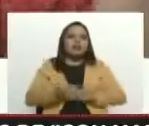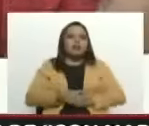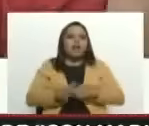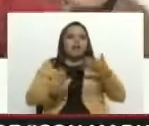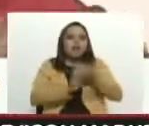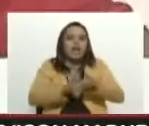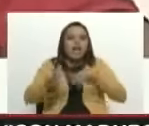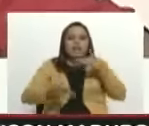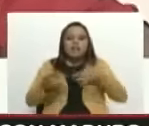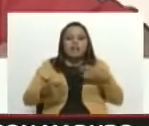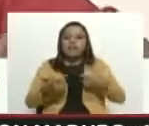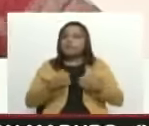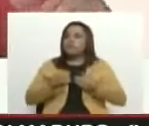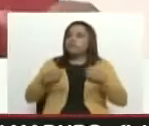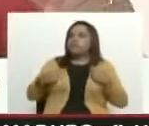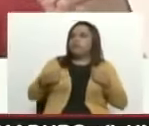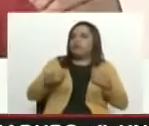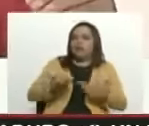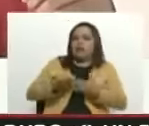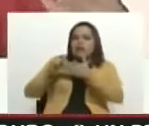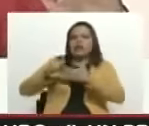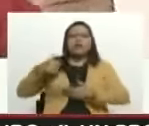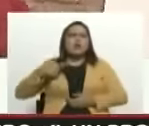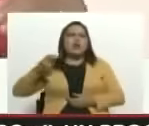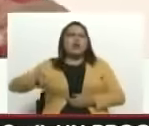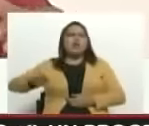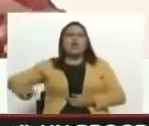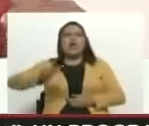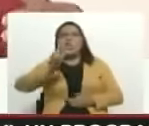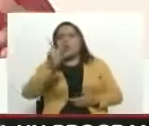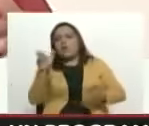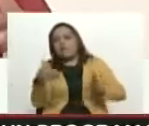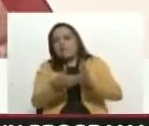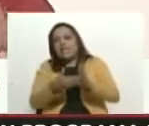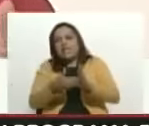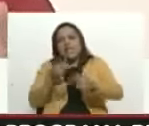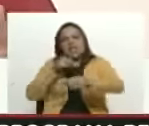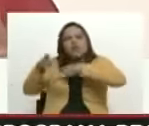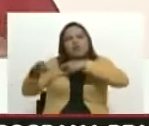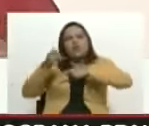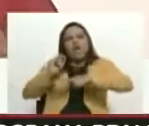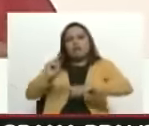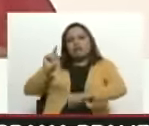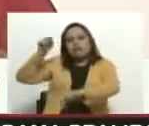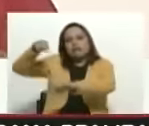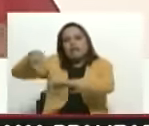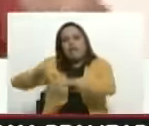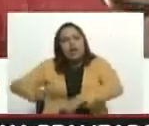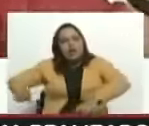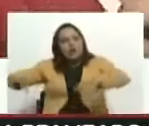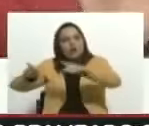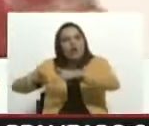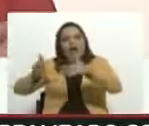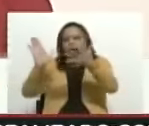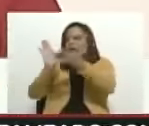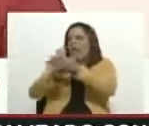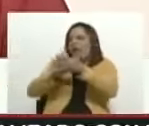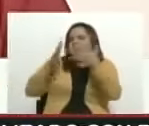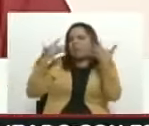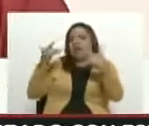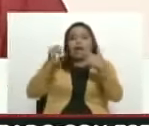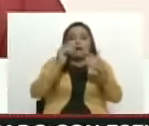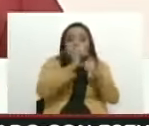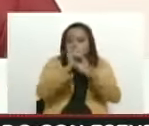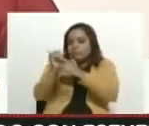de heroísmo. Han caminado 2.000 kilómetros y están llegando a su destino y aplausos y tenían las cámaras